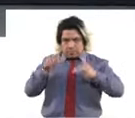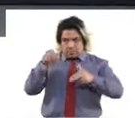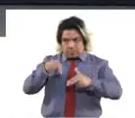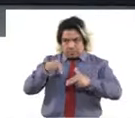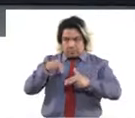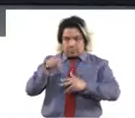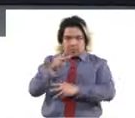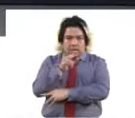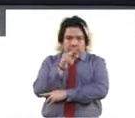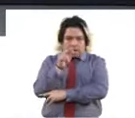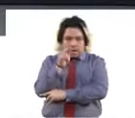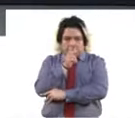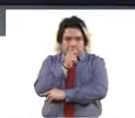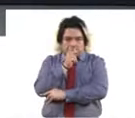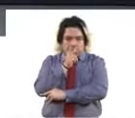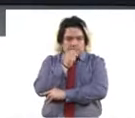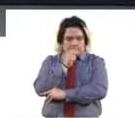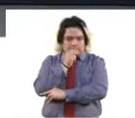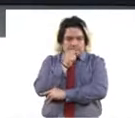de la Ciudad de México.